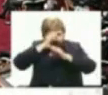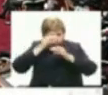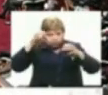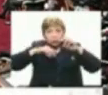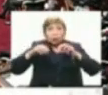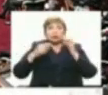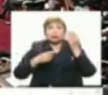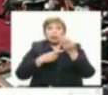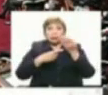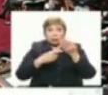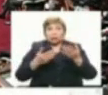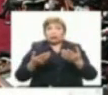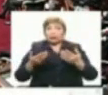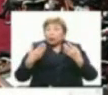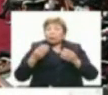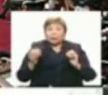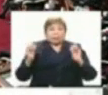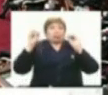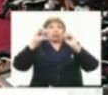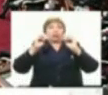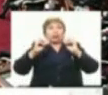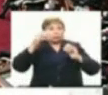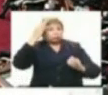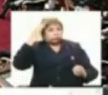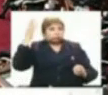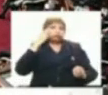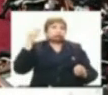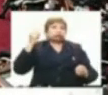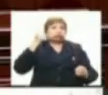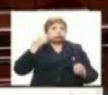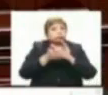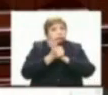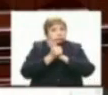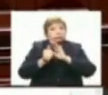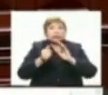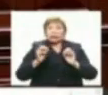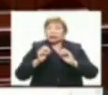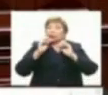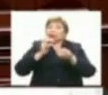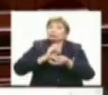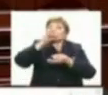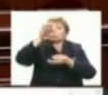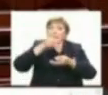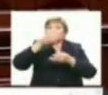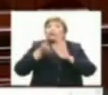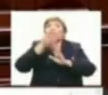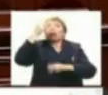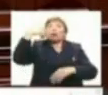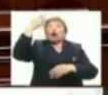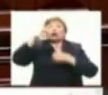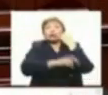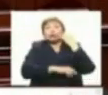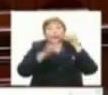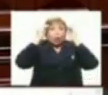y tecnológico para incorporar a los talentos egresados y repatriar a los que emigraron por falta